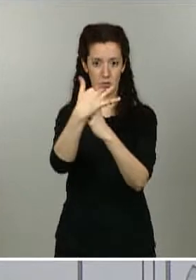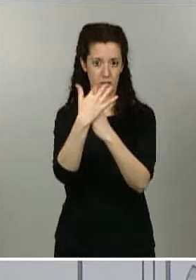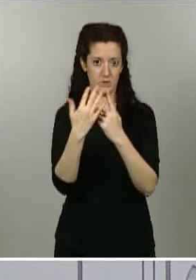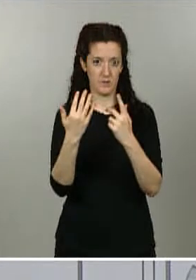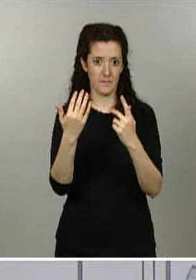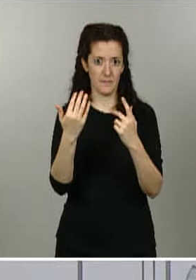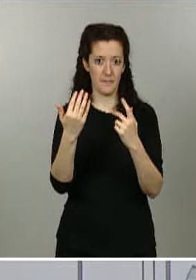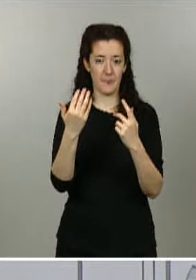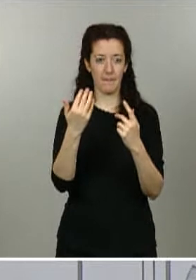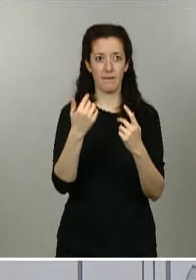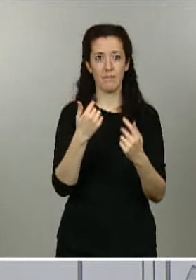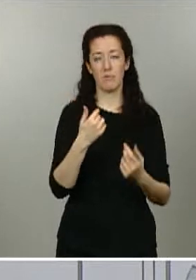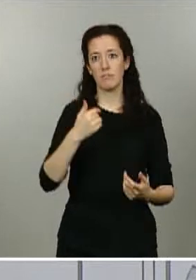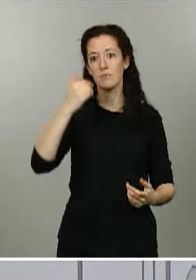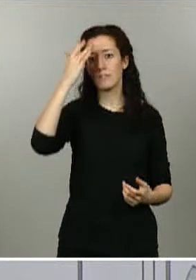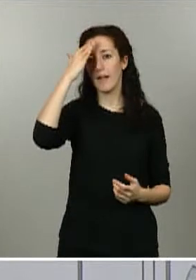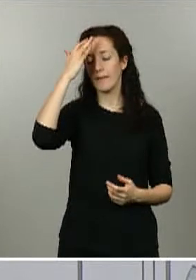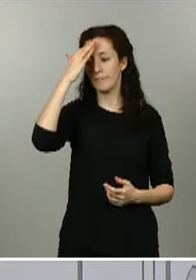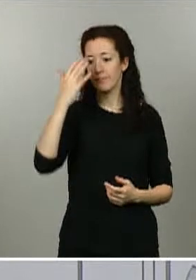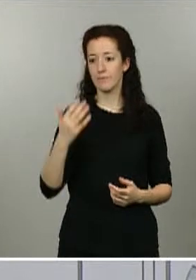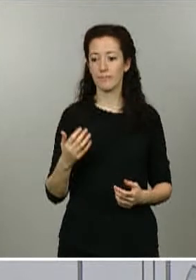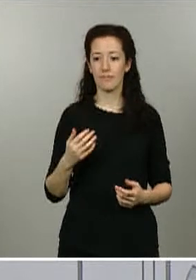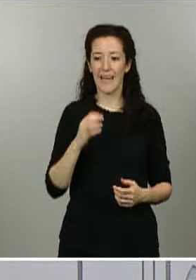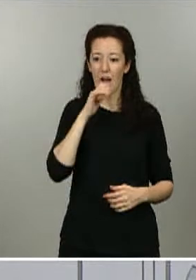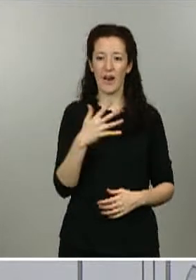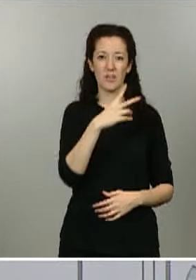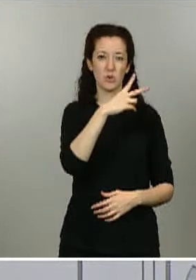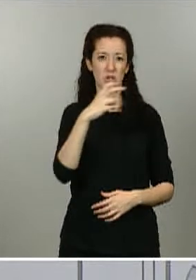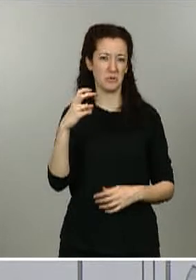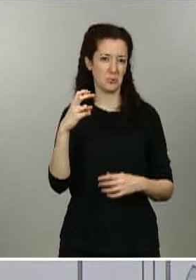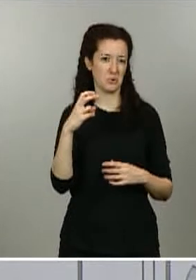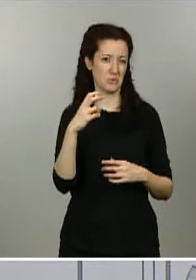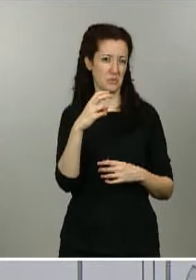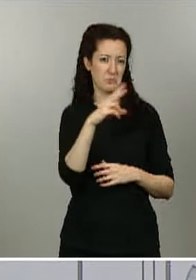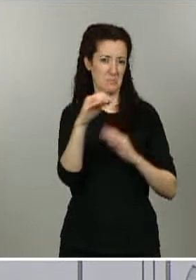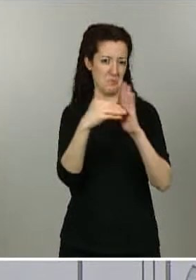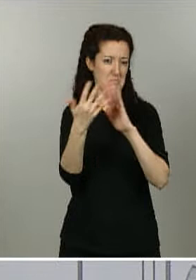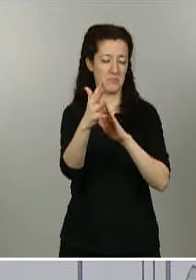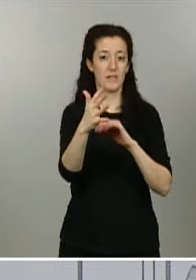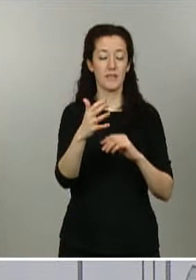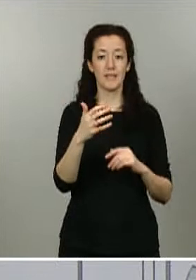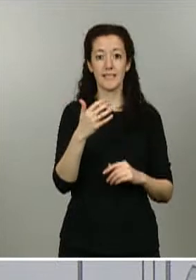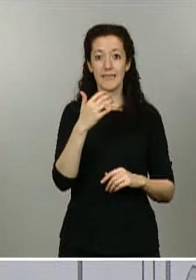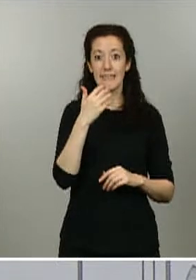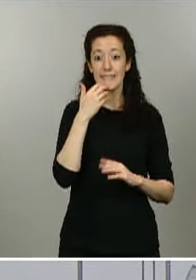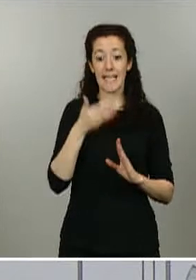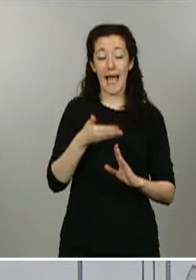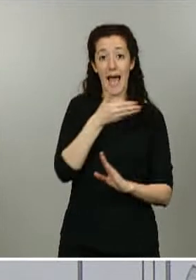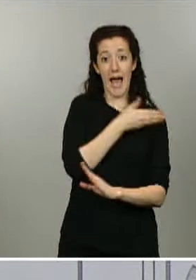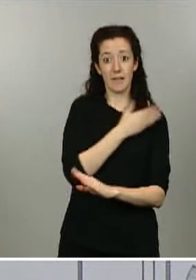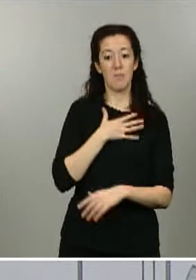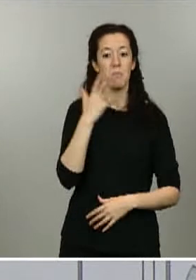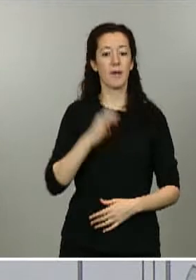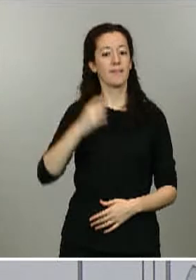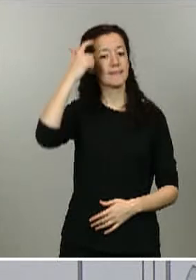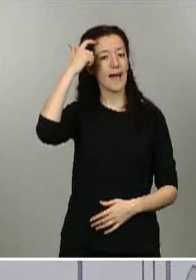pensando en los 220 y tantos mil que tenemos ahora mismo, hubiéramos podido calcular el número de contactos a los que hay que seguir, pongamos